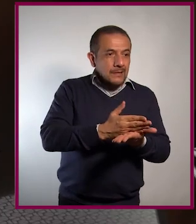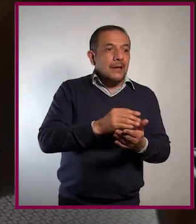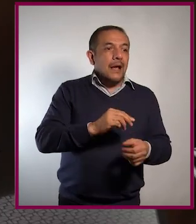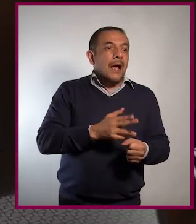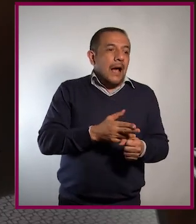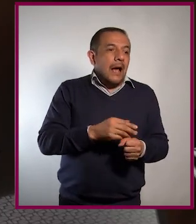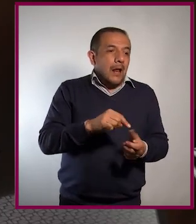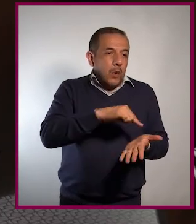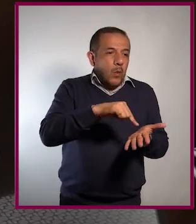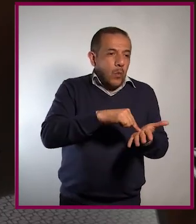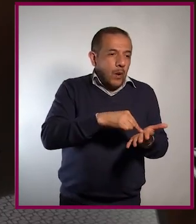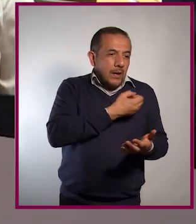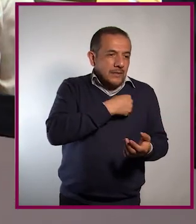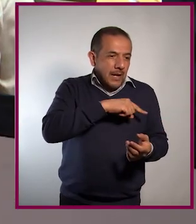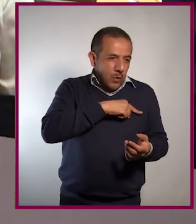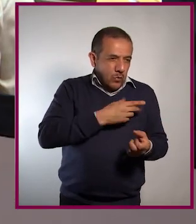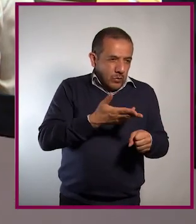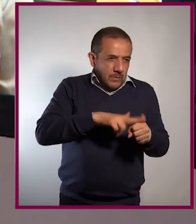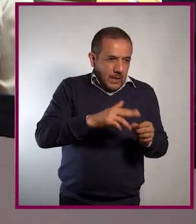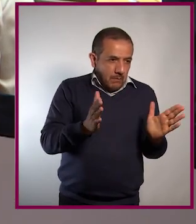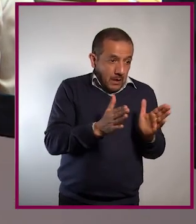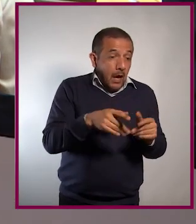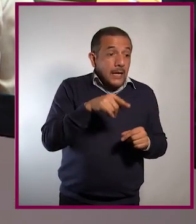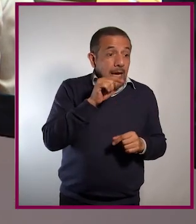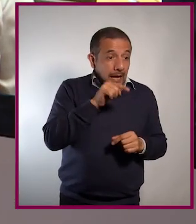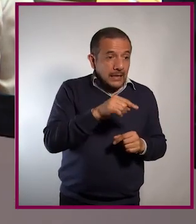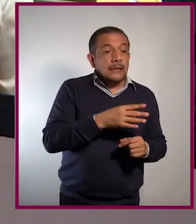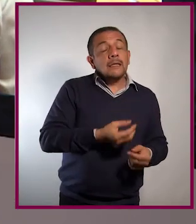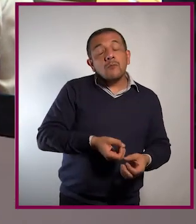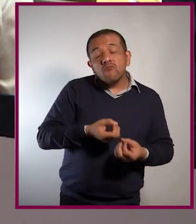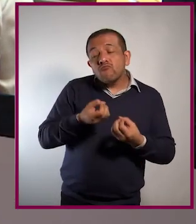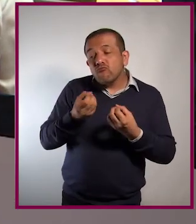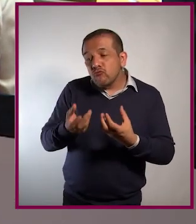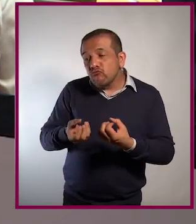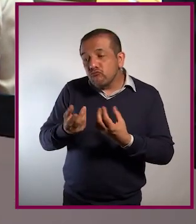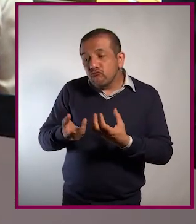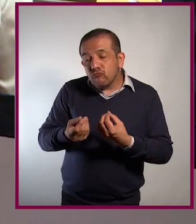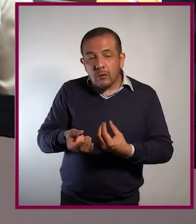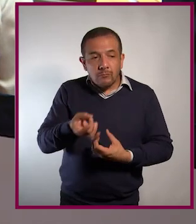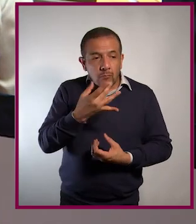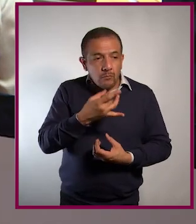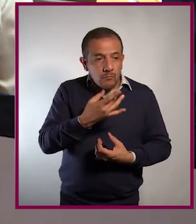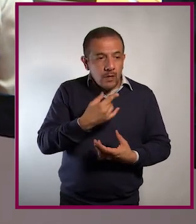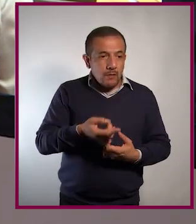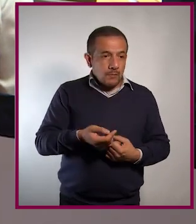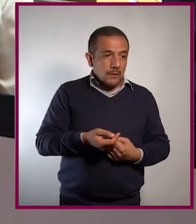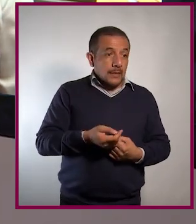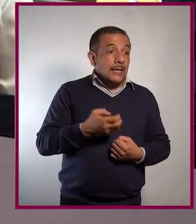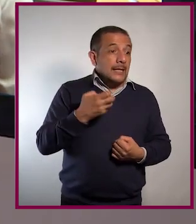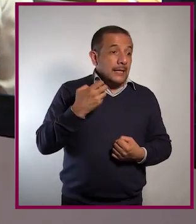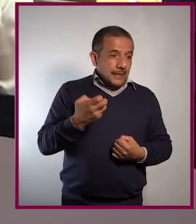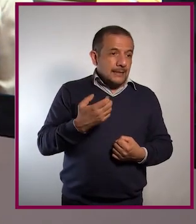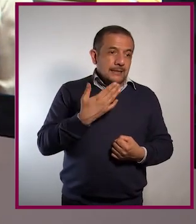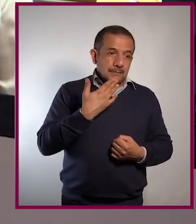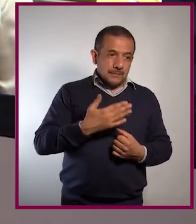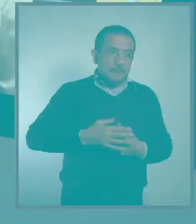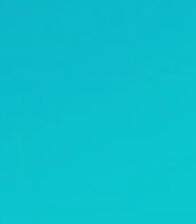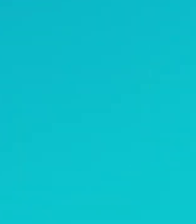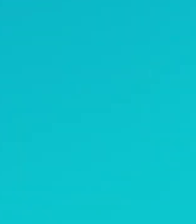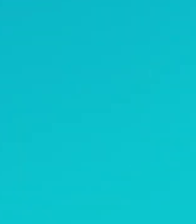y ellos mismos habitualmente te dan el tratamiento que debe ser y es gratuito.